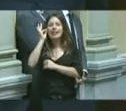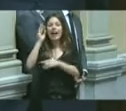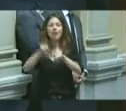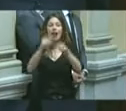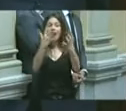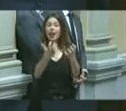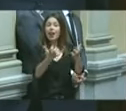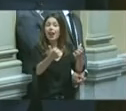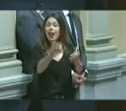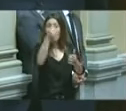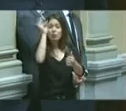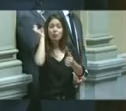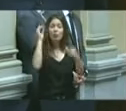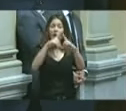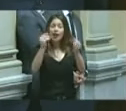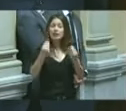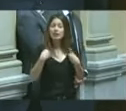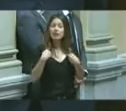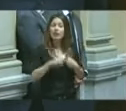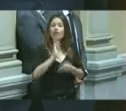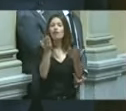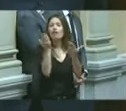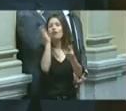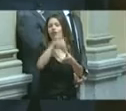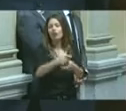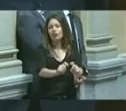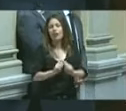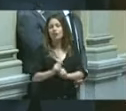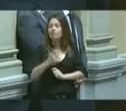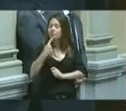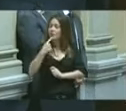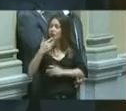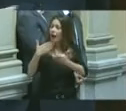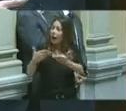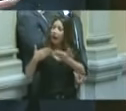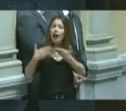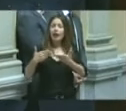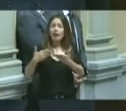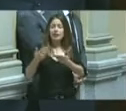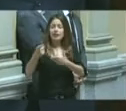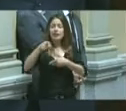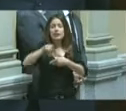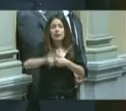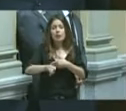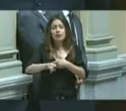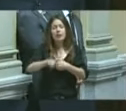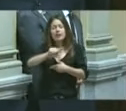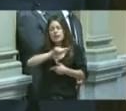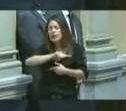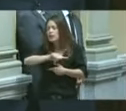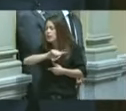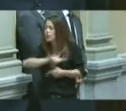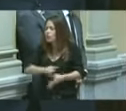ha decidido con su voto inapelable. Vayan por delante mi gratitud y también una confesión. Siento el enorme peso